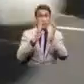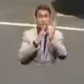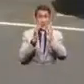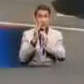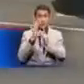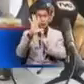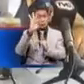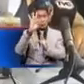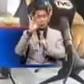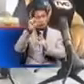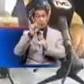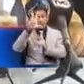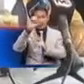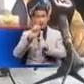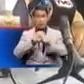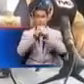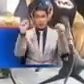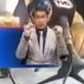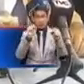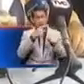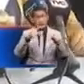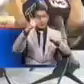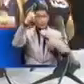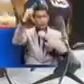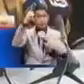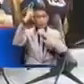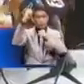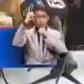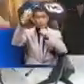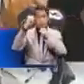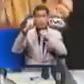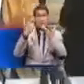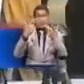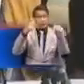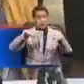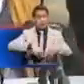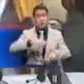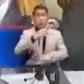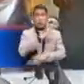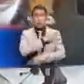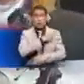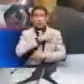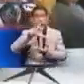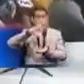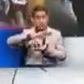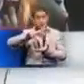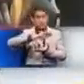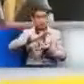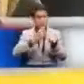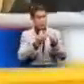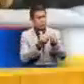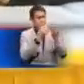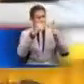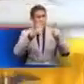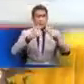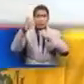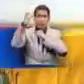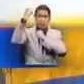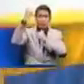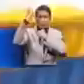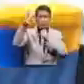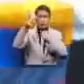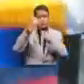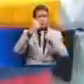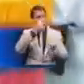las 9:30 aquí en los exteriores de la Universidad Central en el sector de La Pileta a una gran marcha de respaldo a la